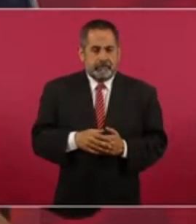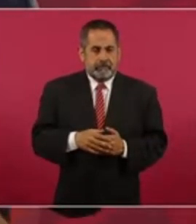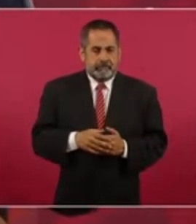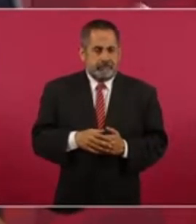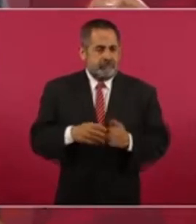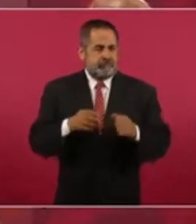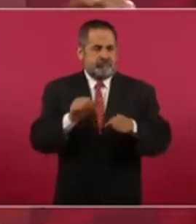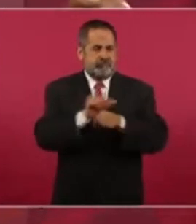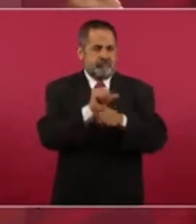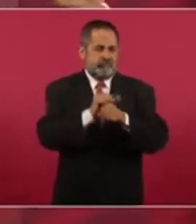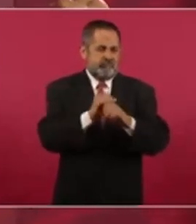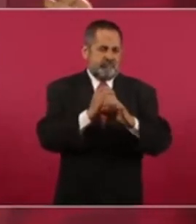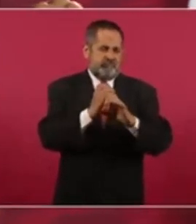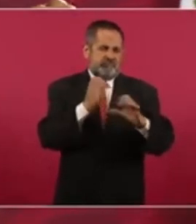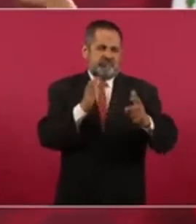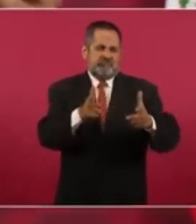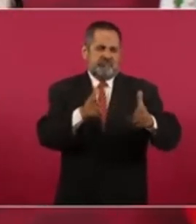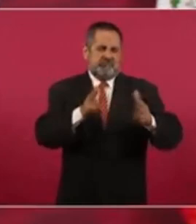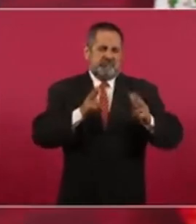trocas,